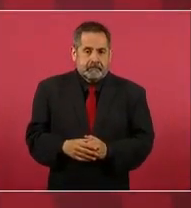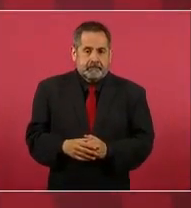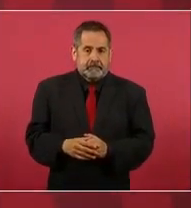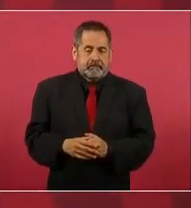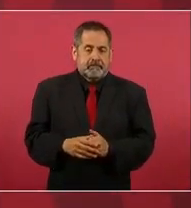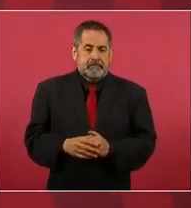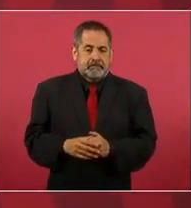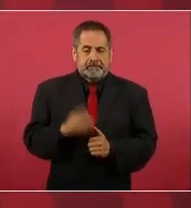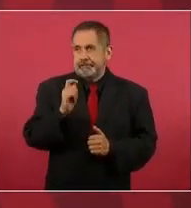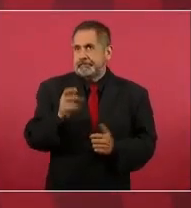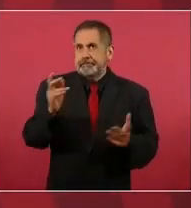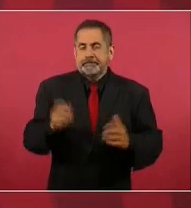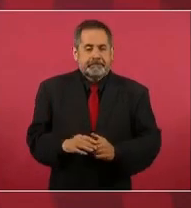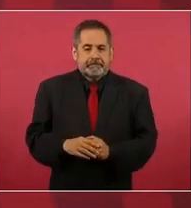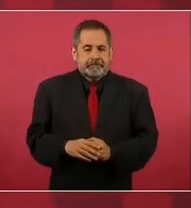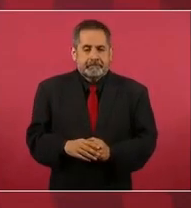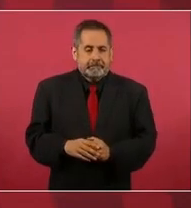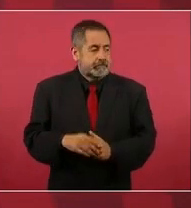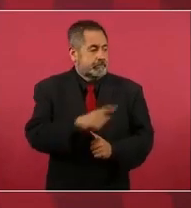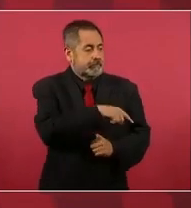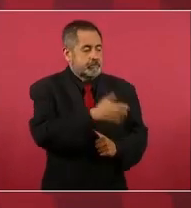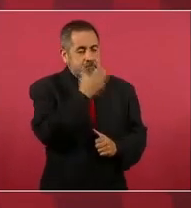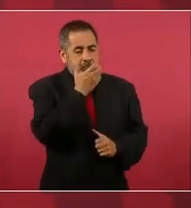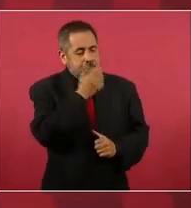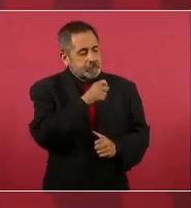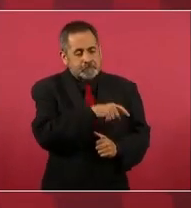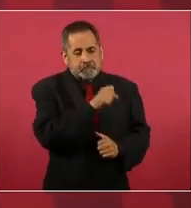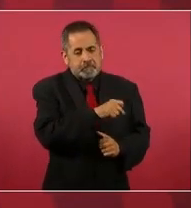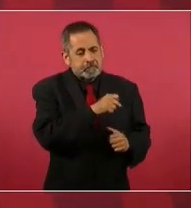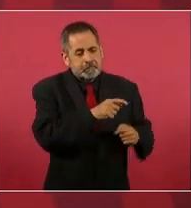pues los conservadores